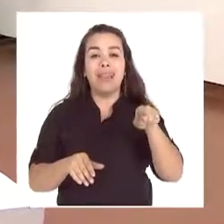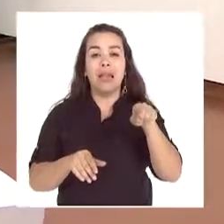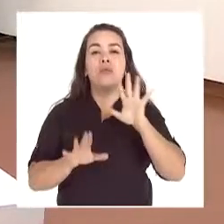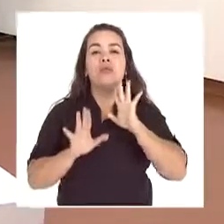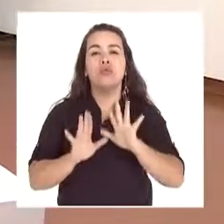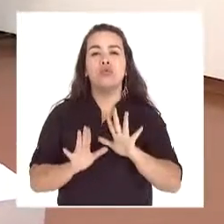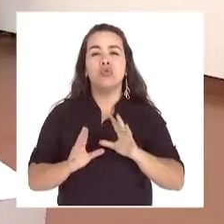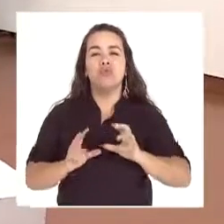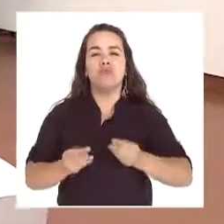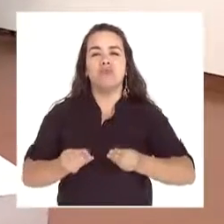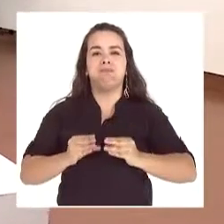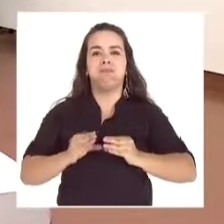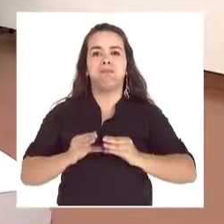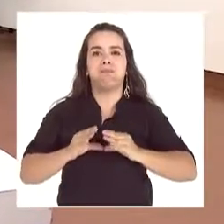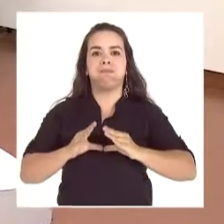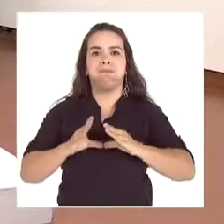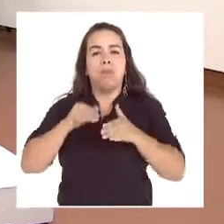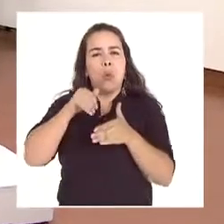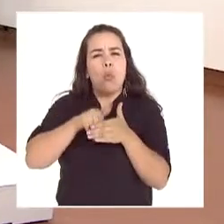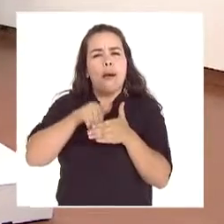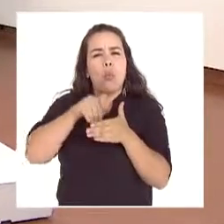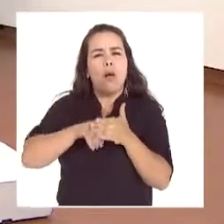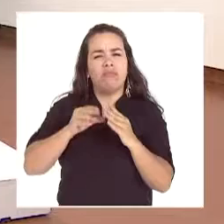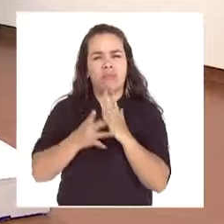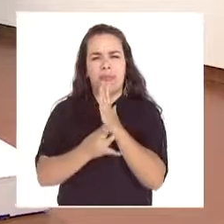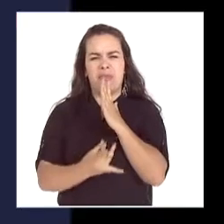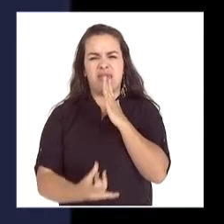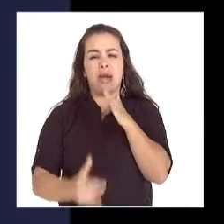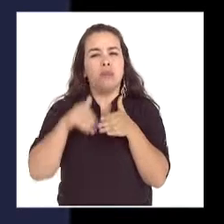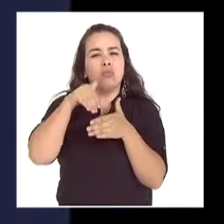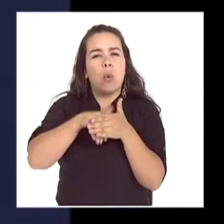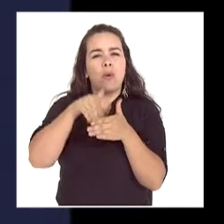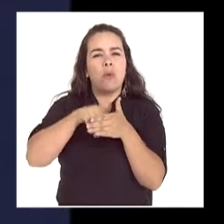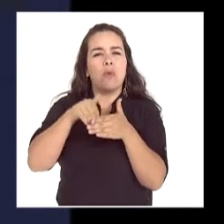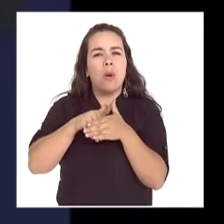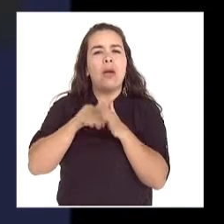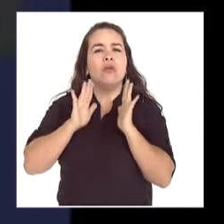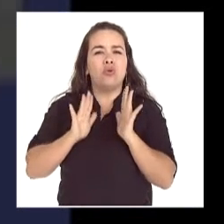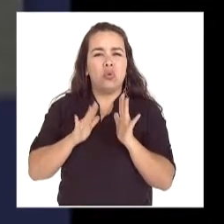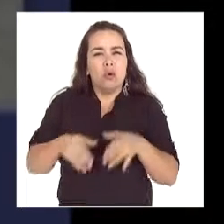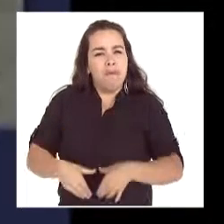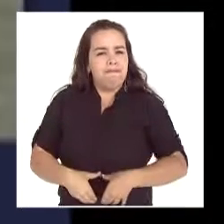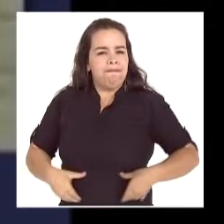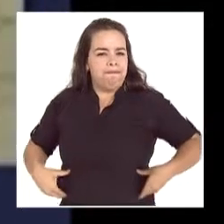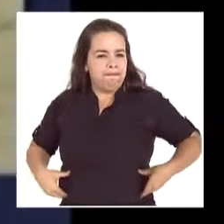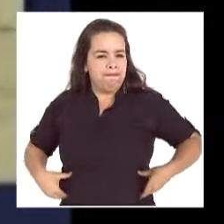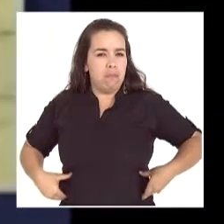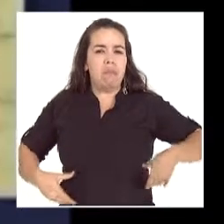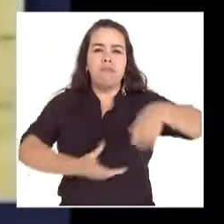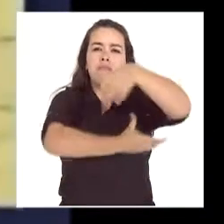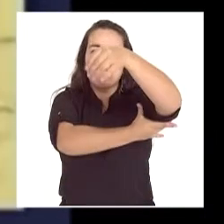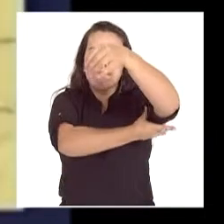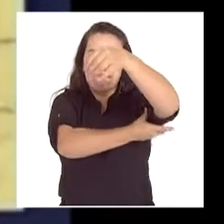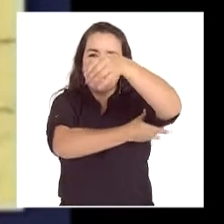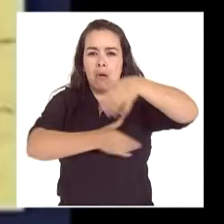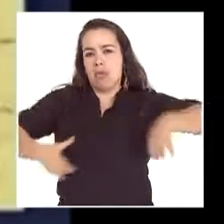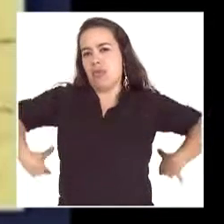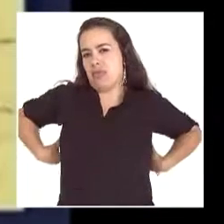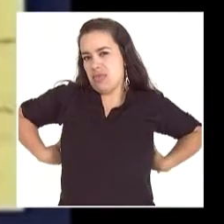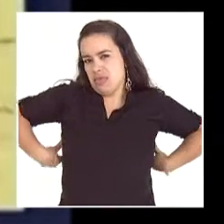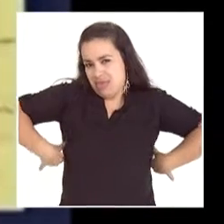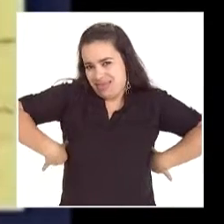mecanismos inflamatorios y acúmulo de grasa en esas zonas que son más susceptibles para